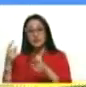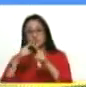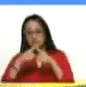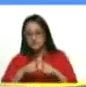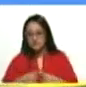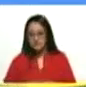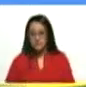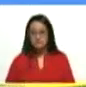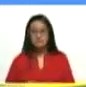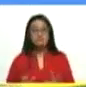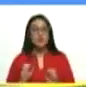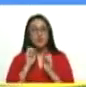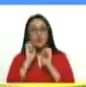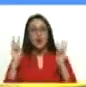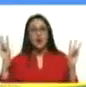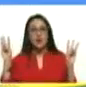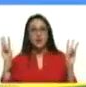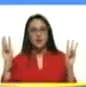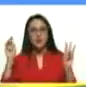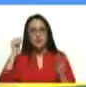Diríamos aquí, náguara.